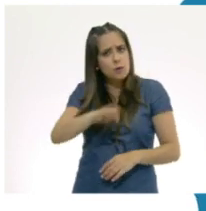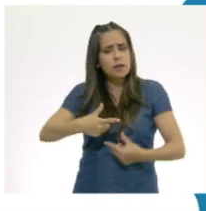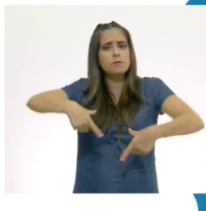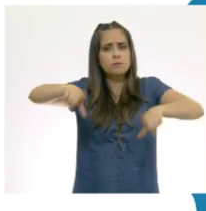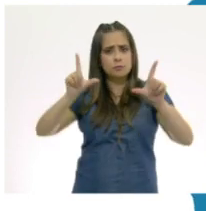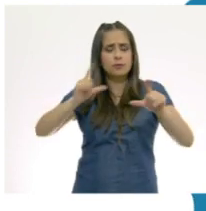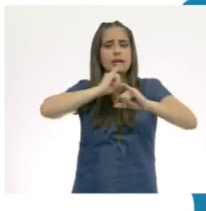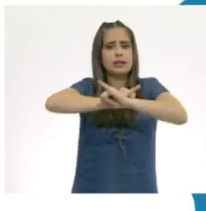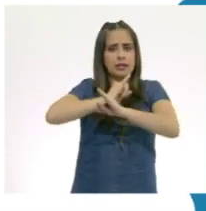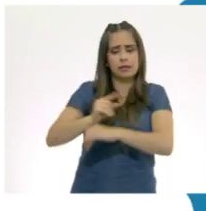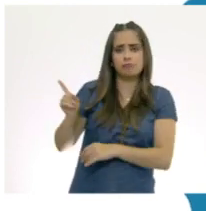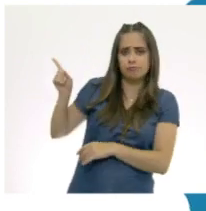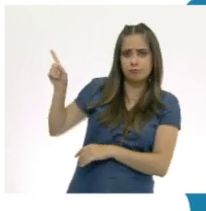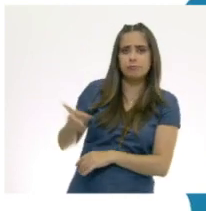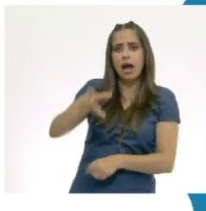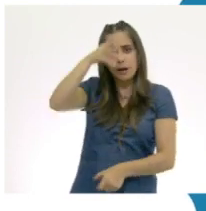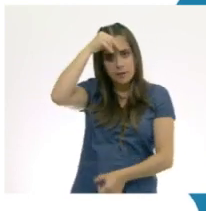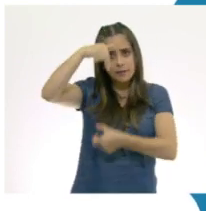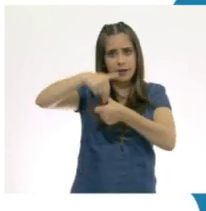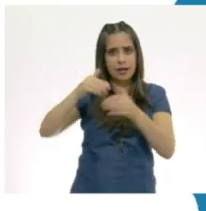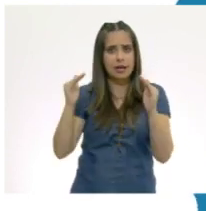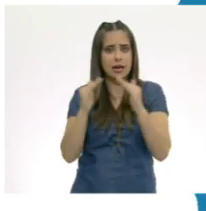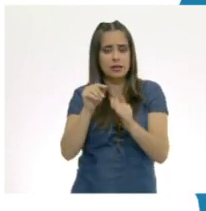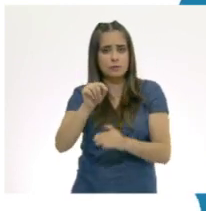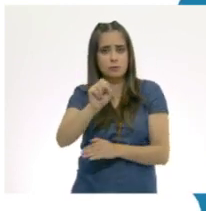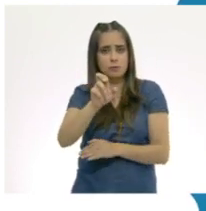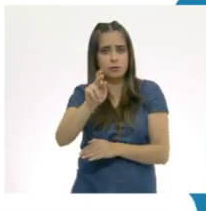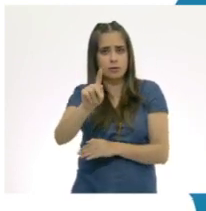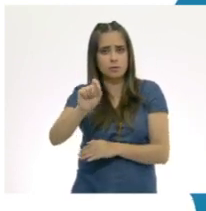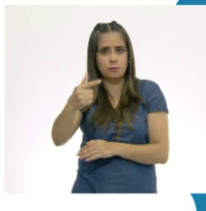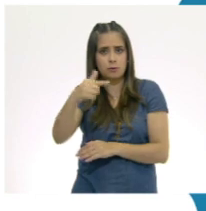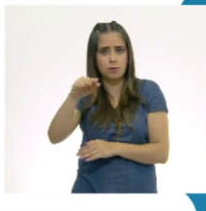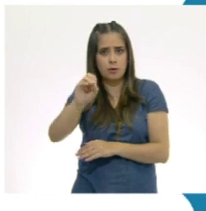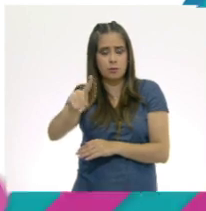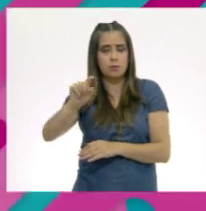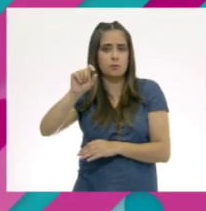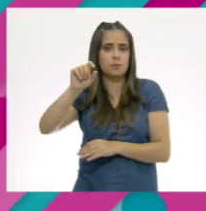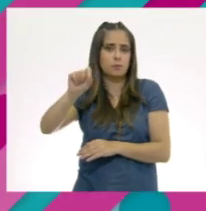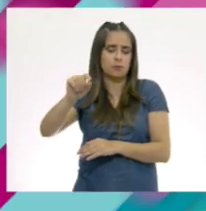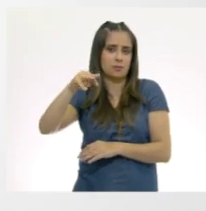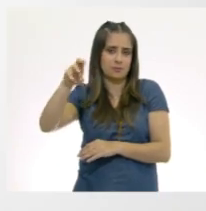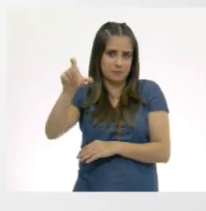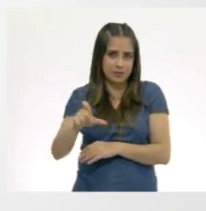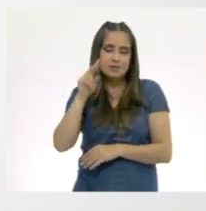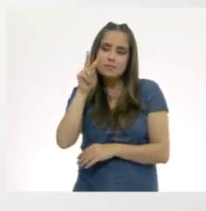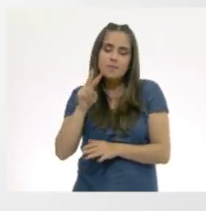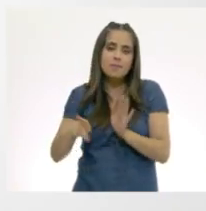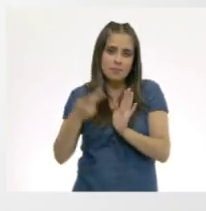encontrarlos en la siguiente liga: aprendeencasa.cep.gov.mx.